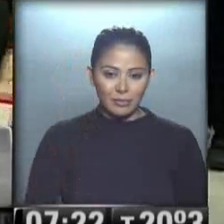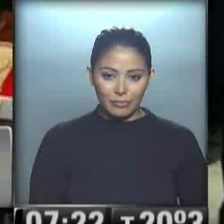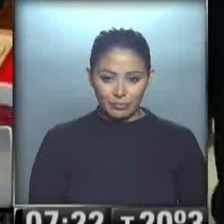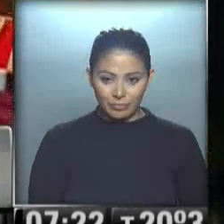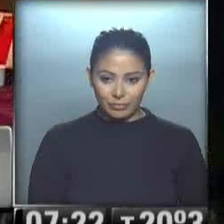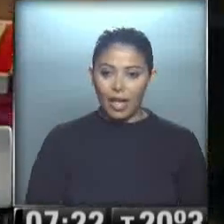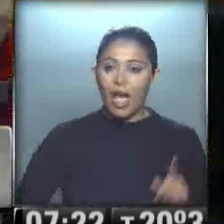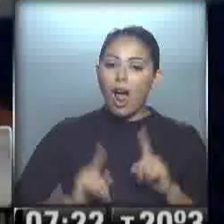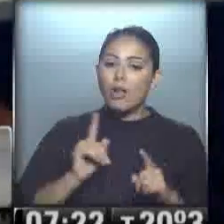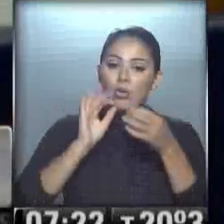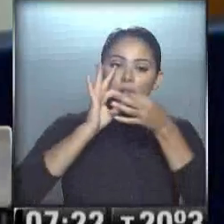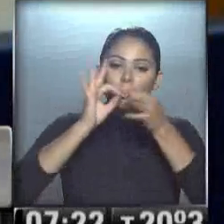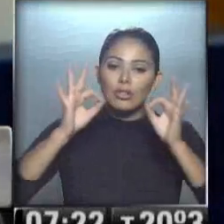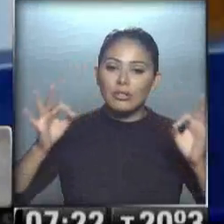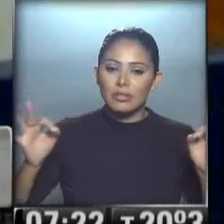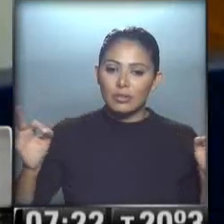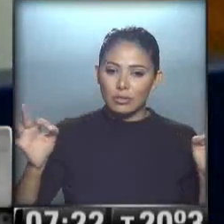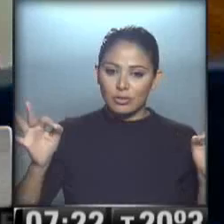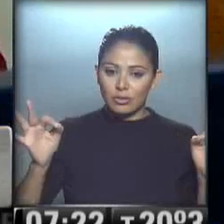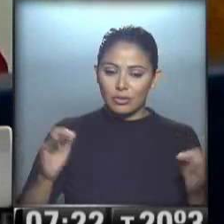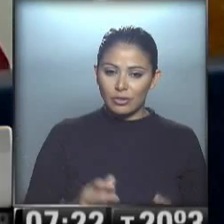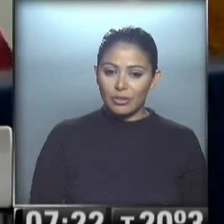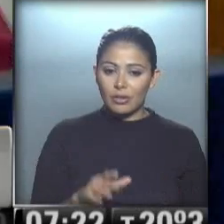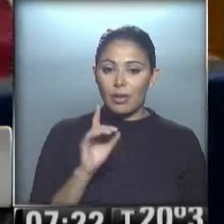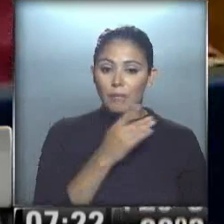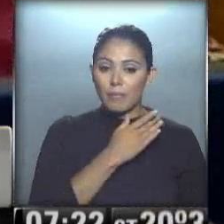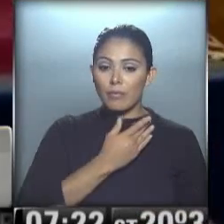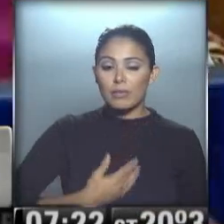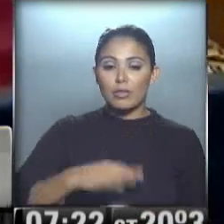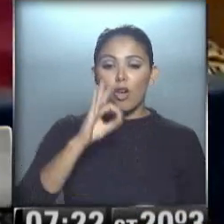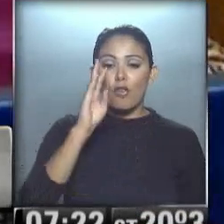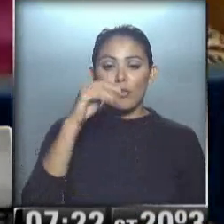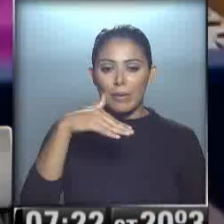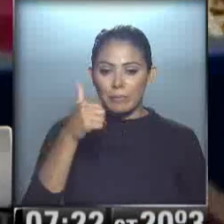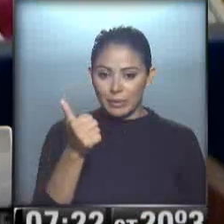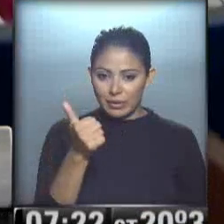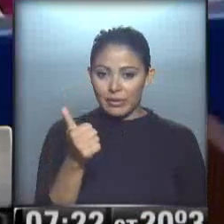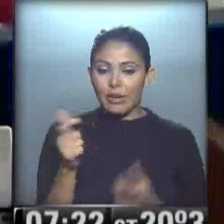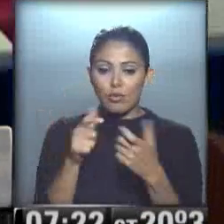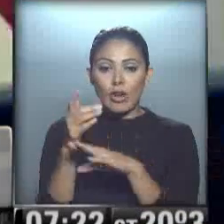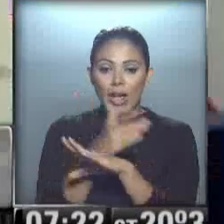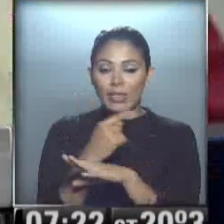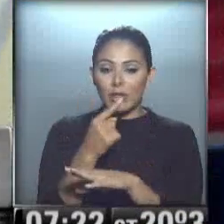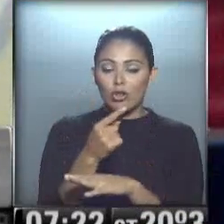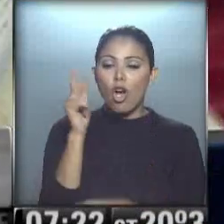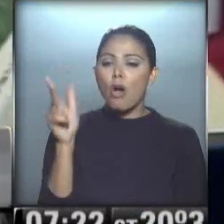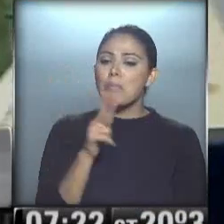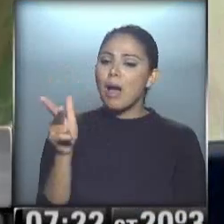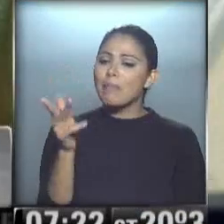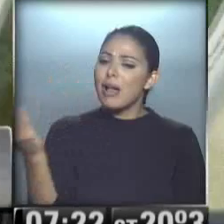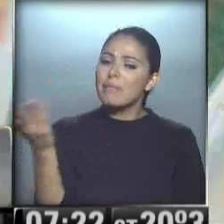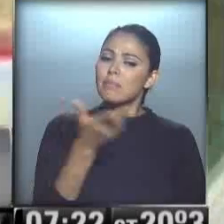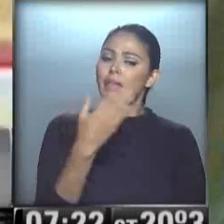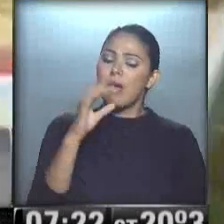con alguna de las frases que ha deslizado Obama antes de la reunión el Papa Francisco Nos invita a